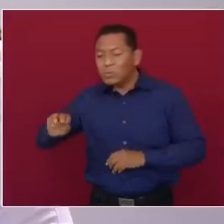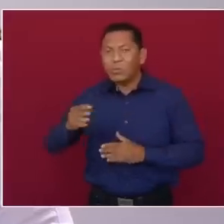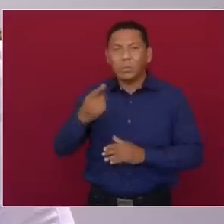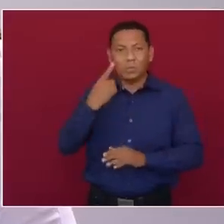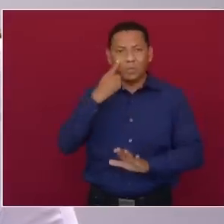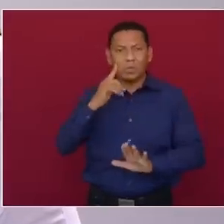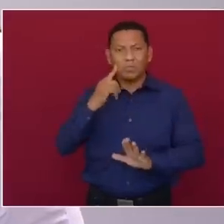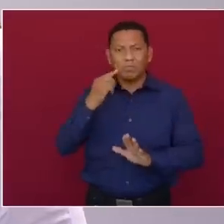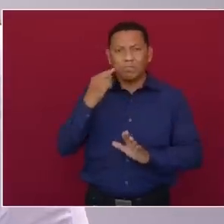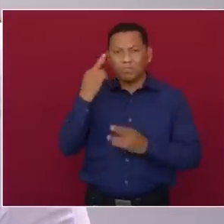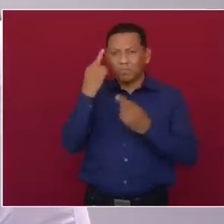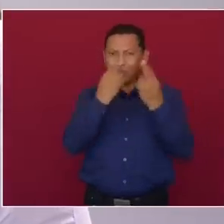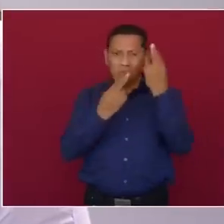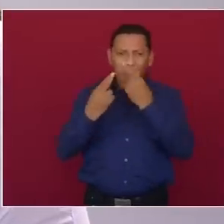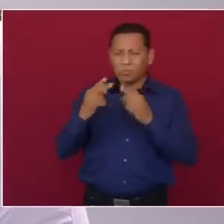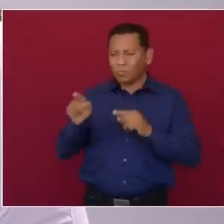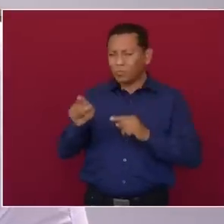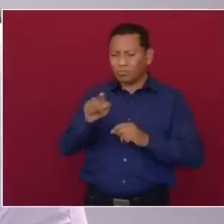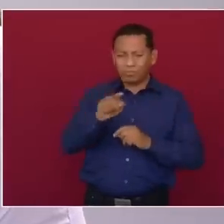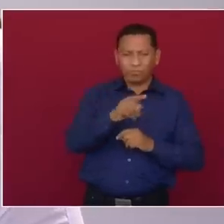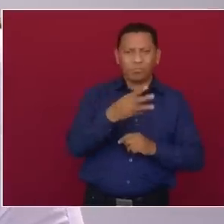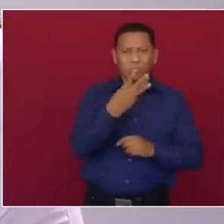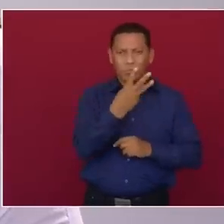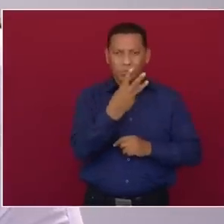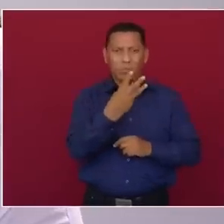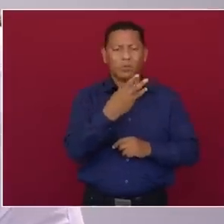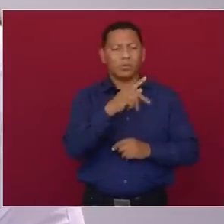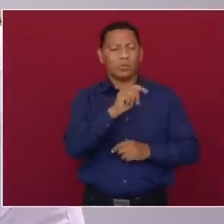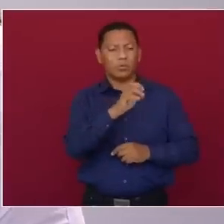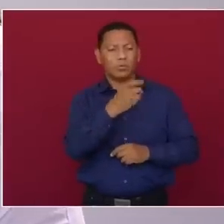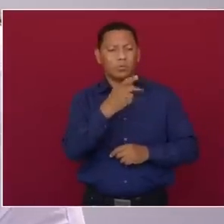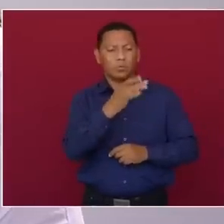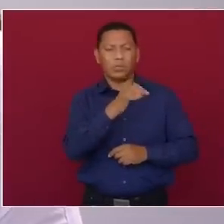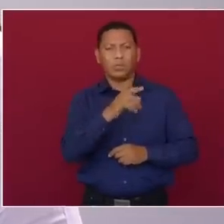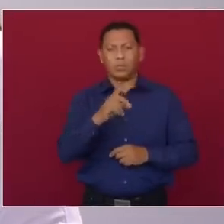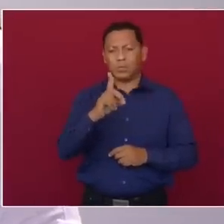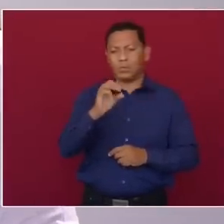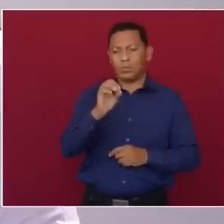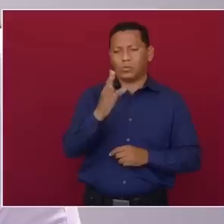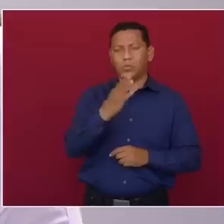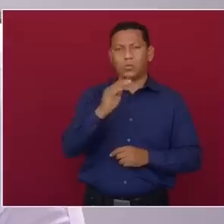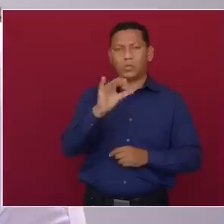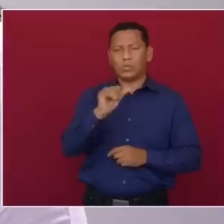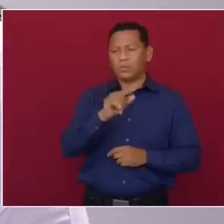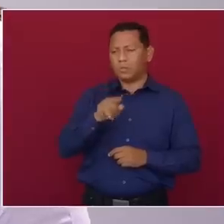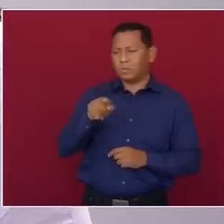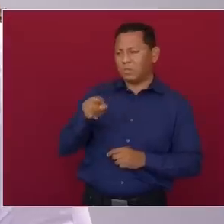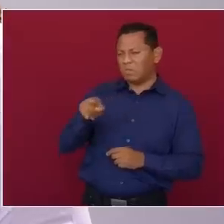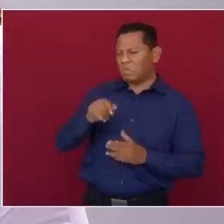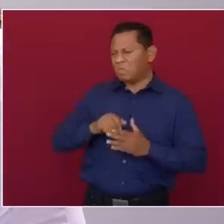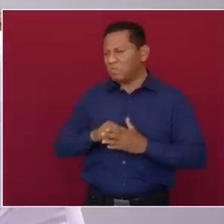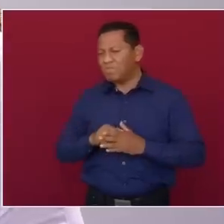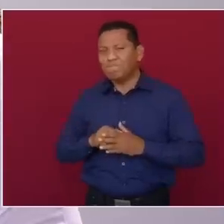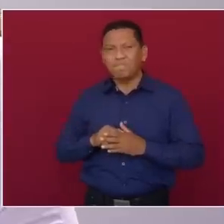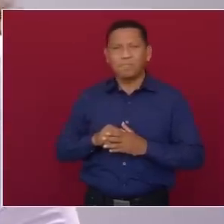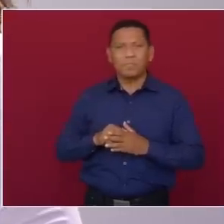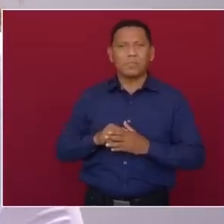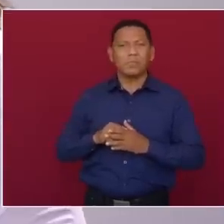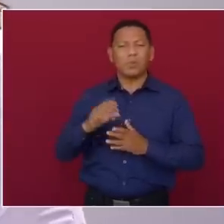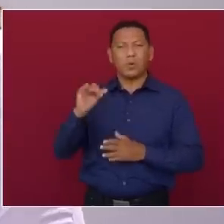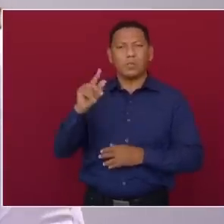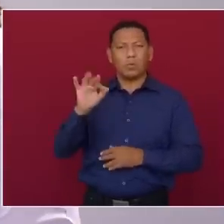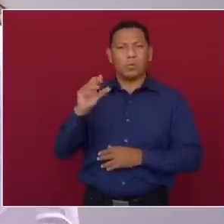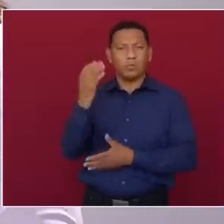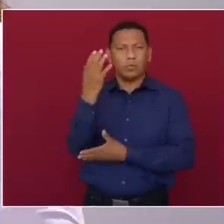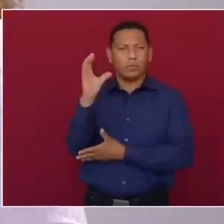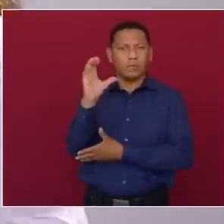3 opciones principales, Tuxpan, Coatzacoalcos y Dos Bocas, la decisión técnica y económica